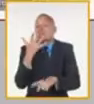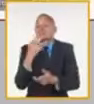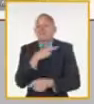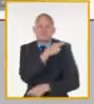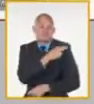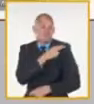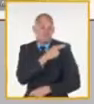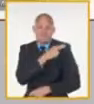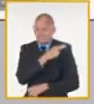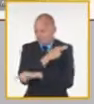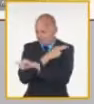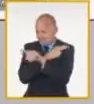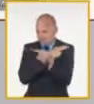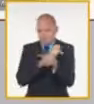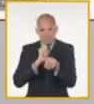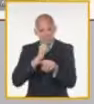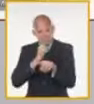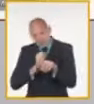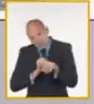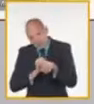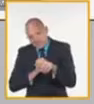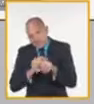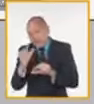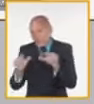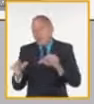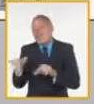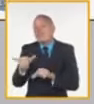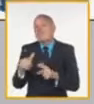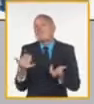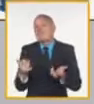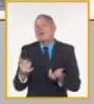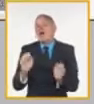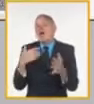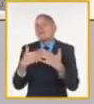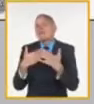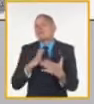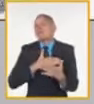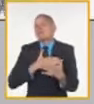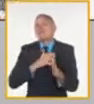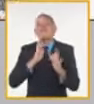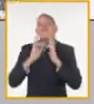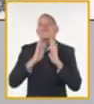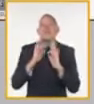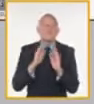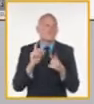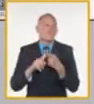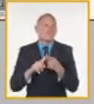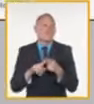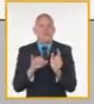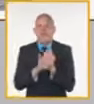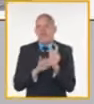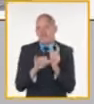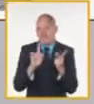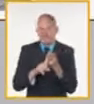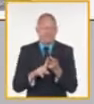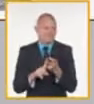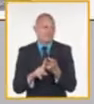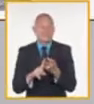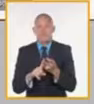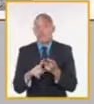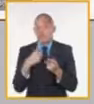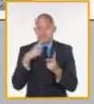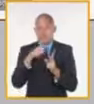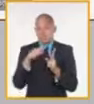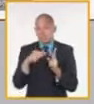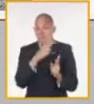que han permitido es accionar sino también a estas plataformas a estas empresas transnacionales que tienen un discurso de apoyo